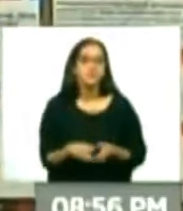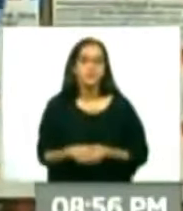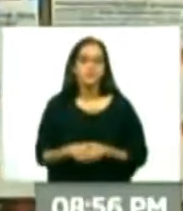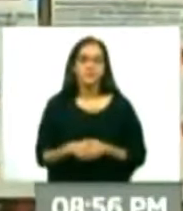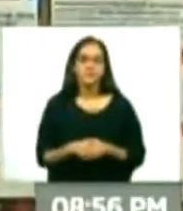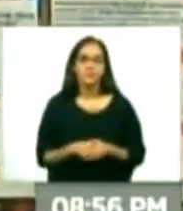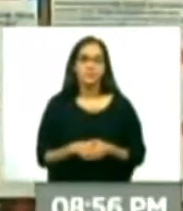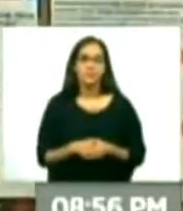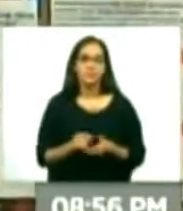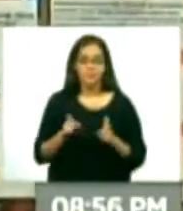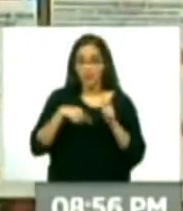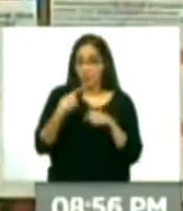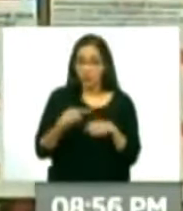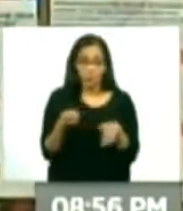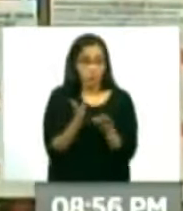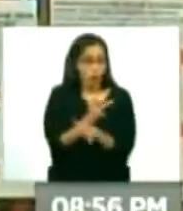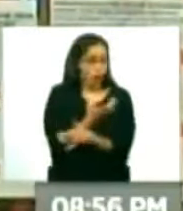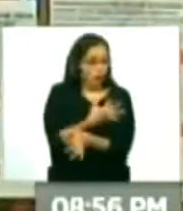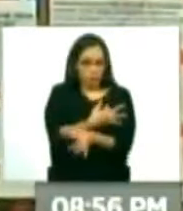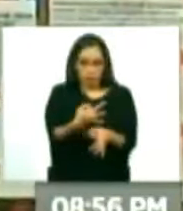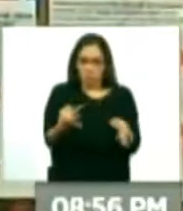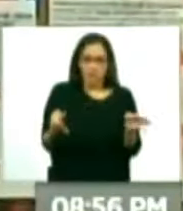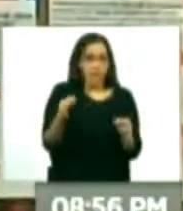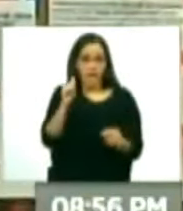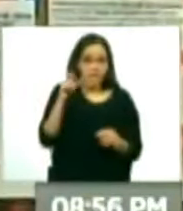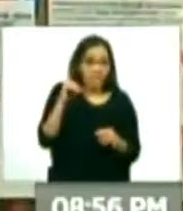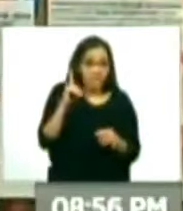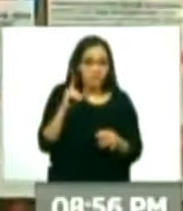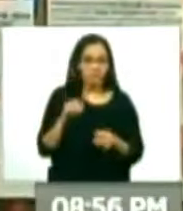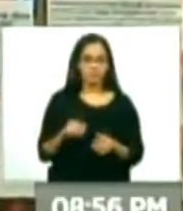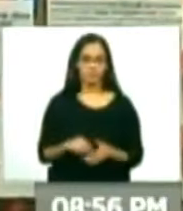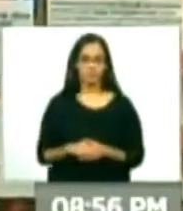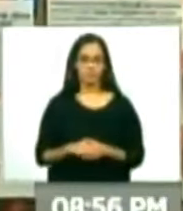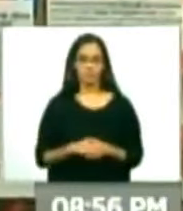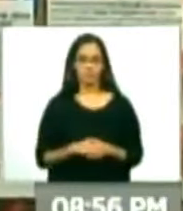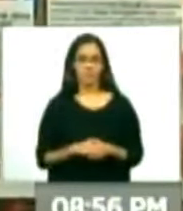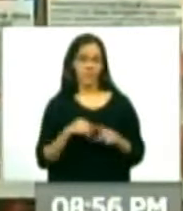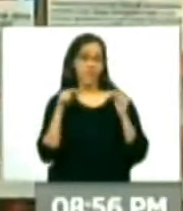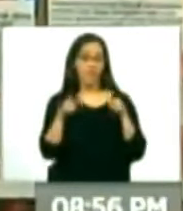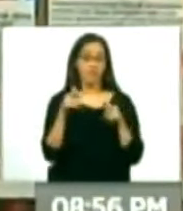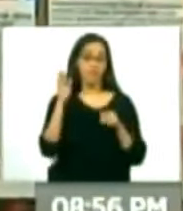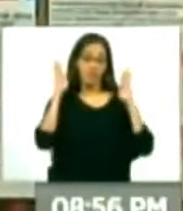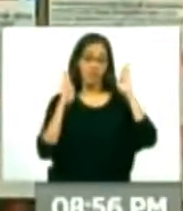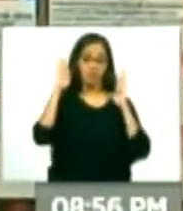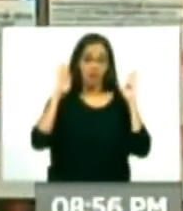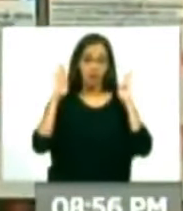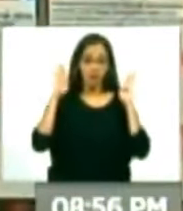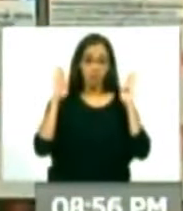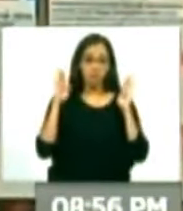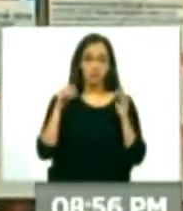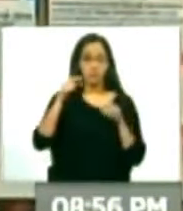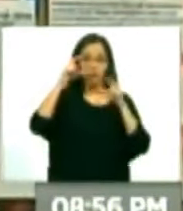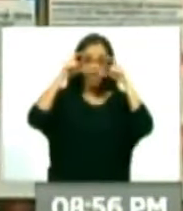¿Vas a decir luego que fue una jugada extraordinaria de Acción Democrática? Que ahí hay candidatos de Ramos